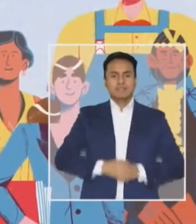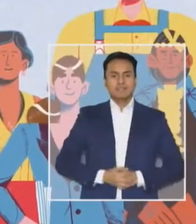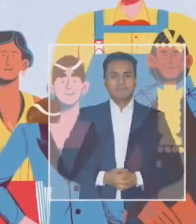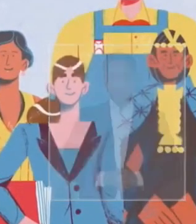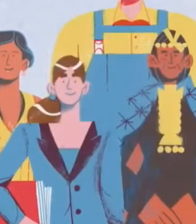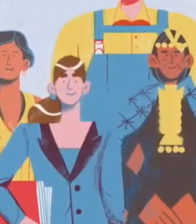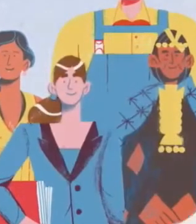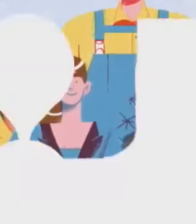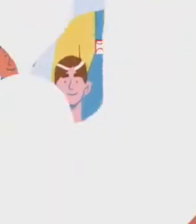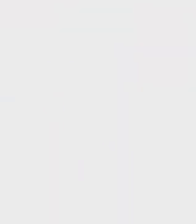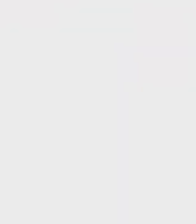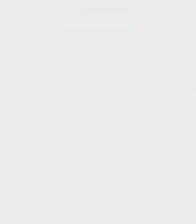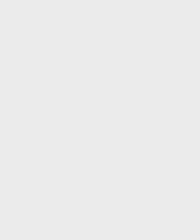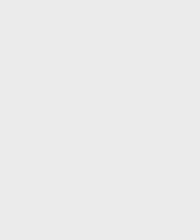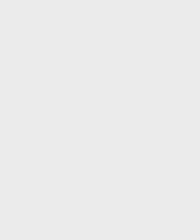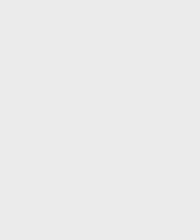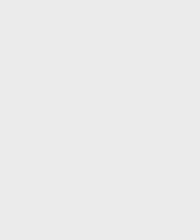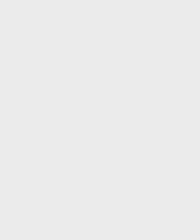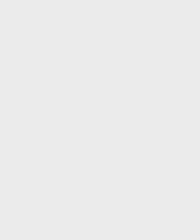y le apoya